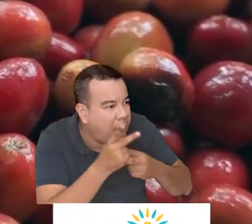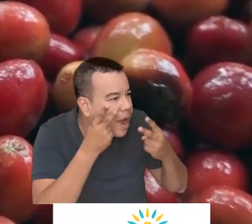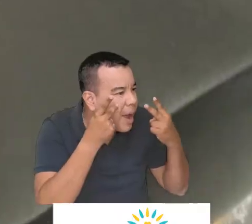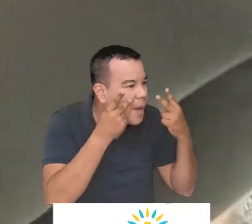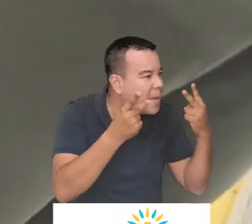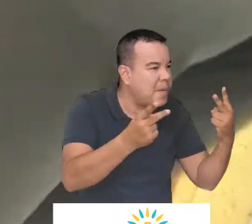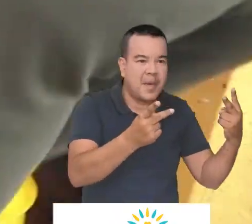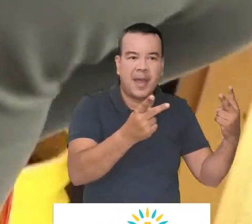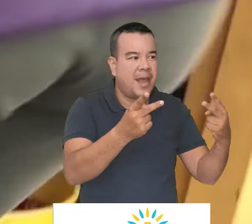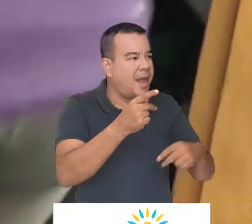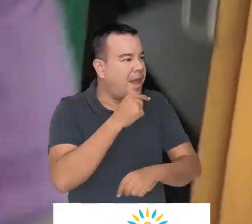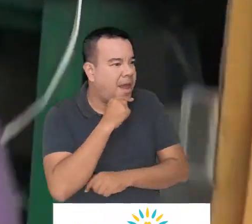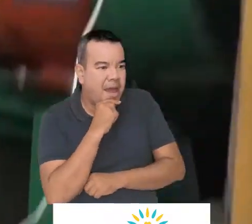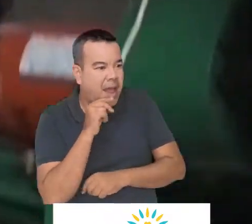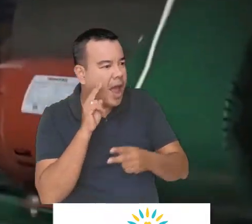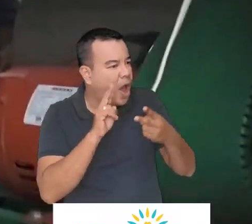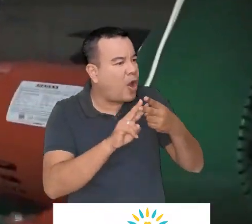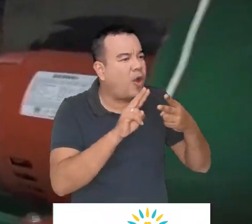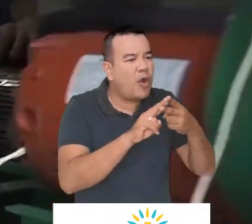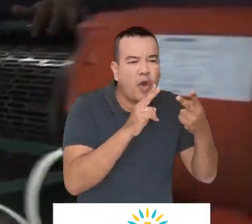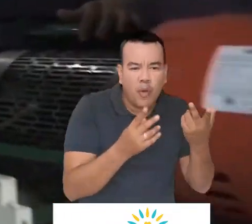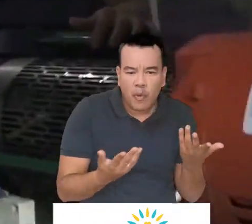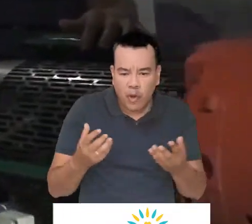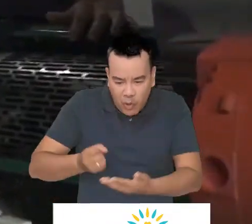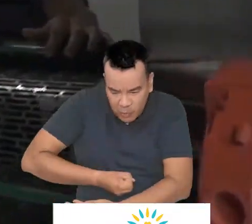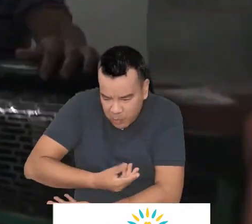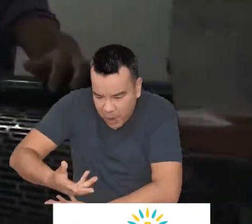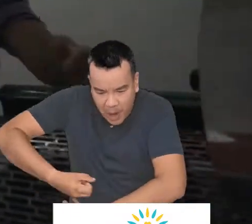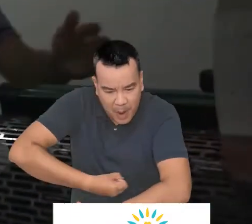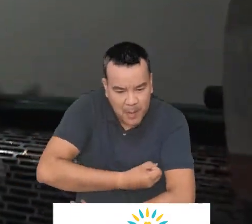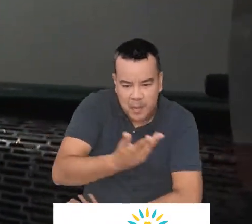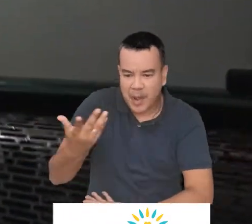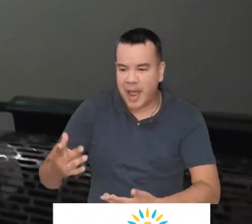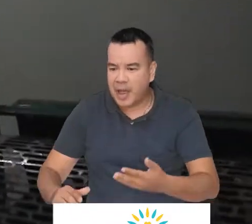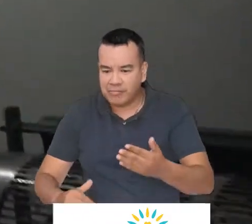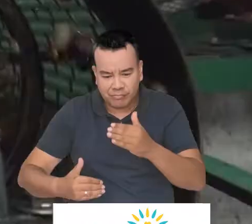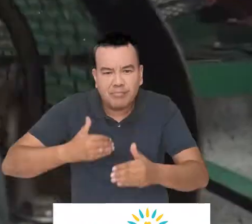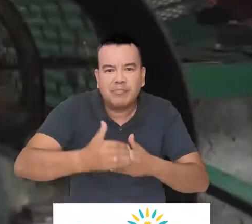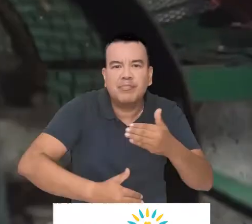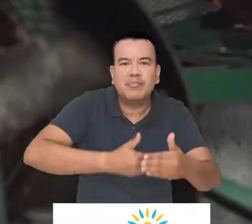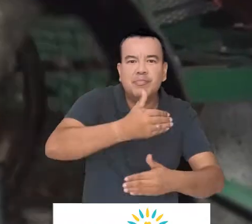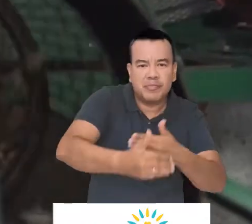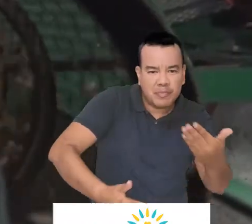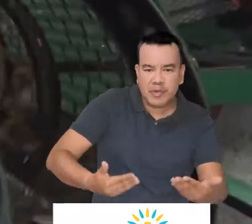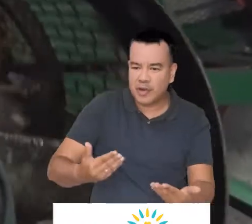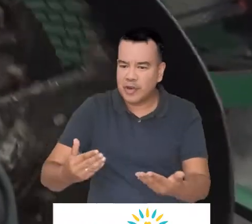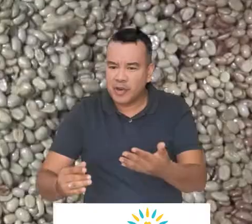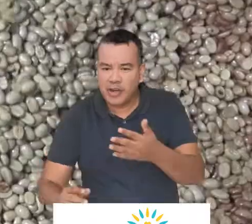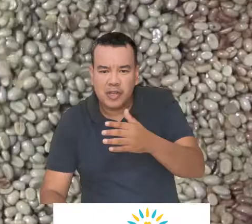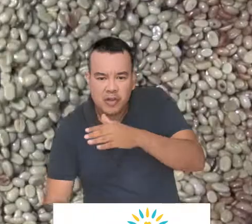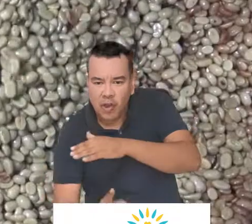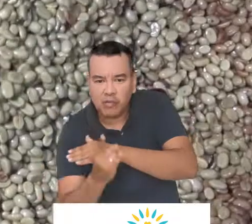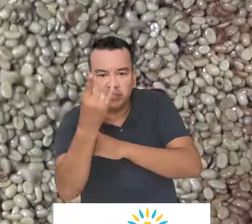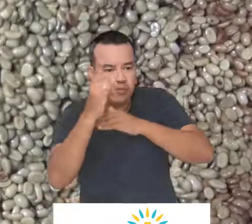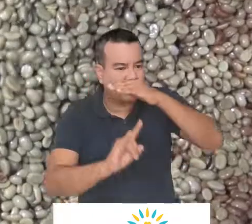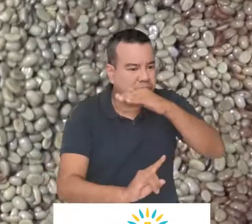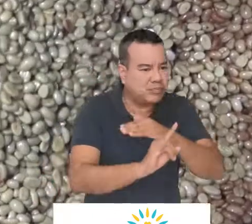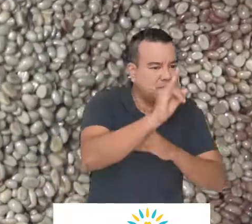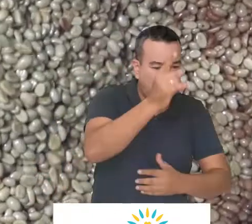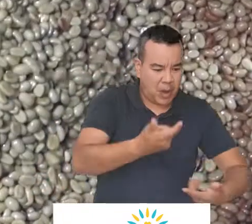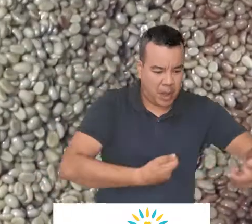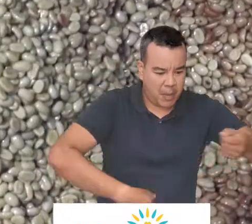cultivo, conociendo el desarrollo de la planta y todo el proceso que hay en el beneficio y post